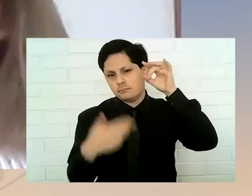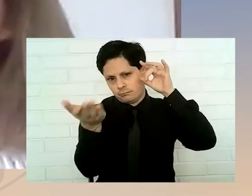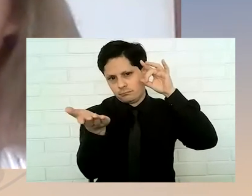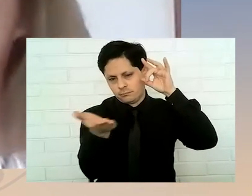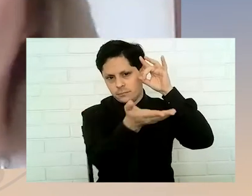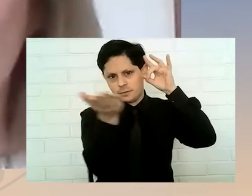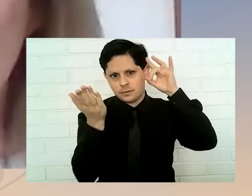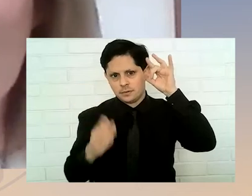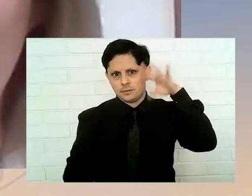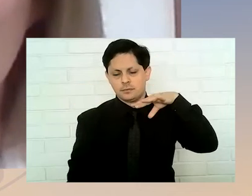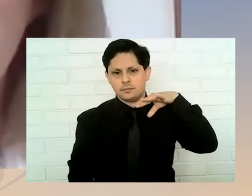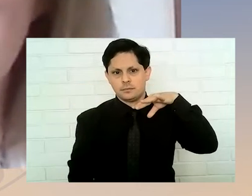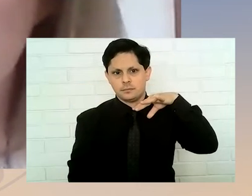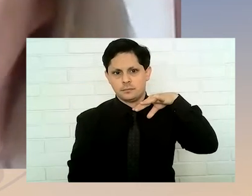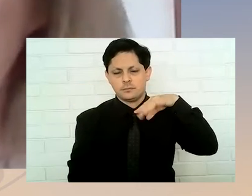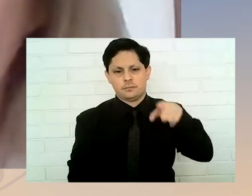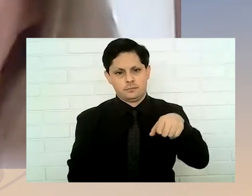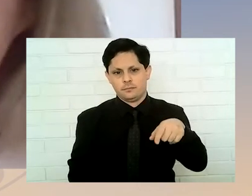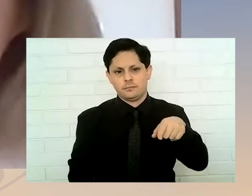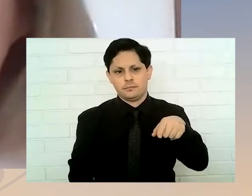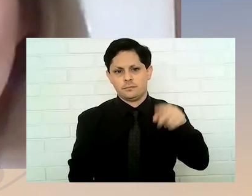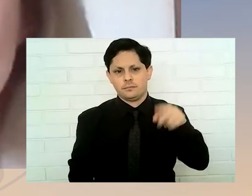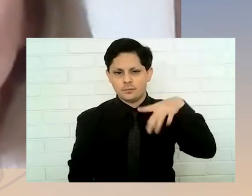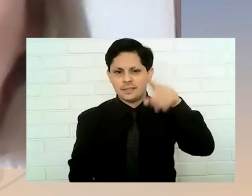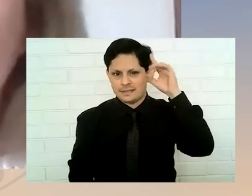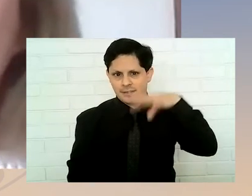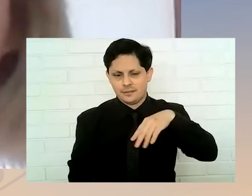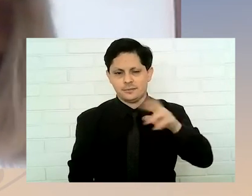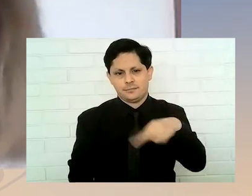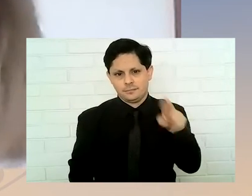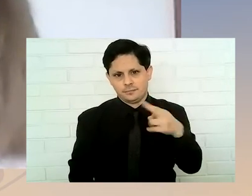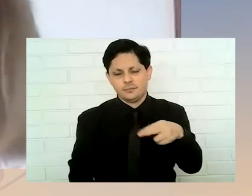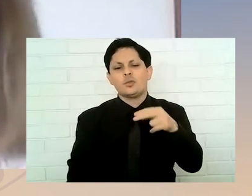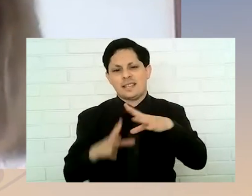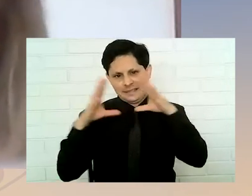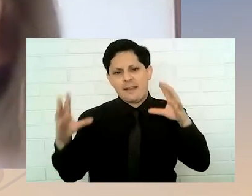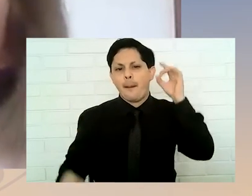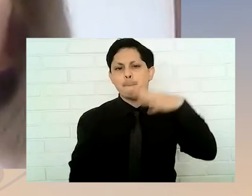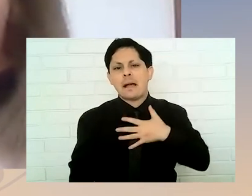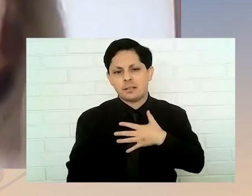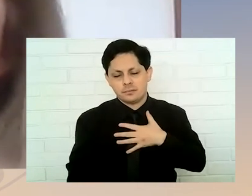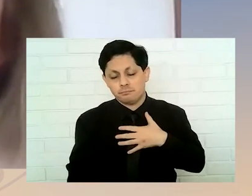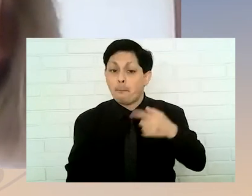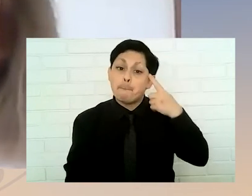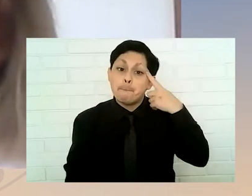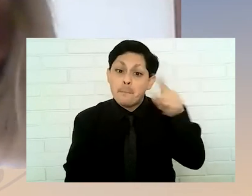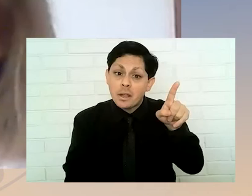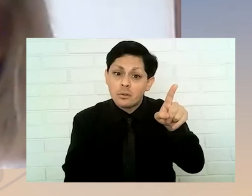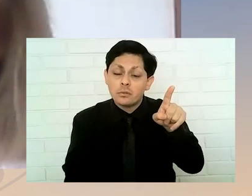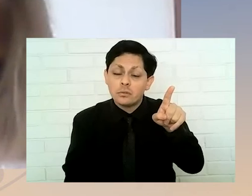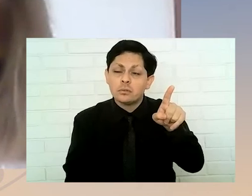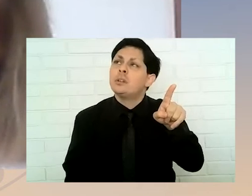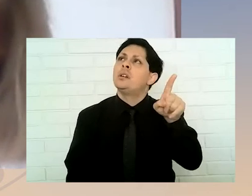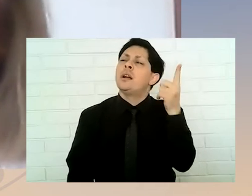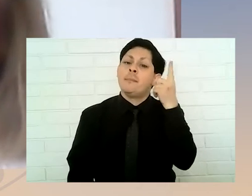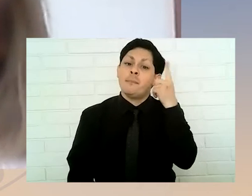aprendan algo nuevo, porque ustedes saben, repito, más que yo, pero sí pienso que uno